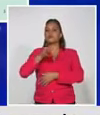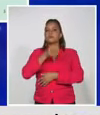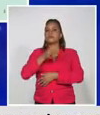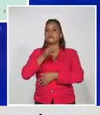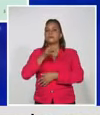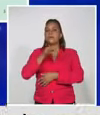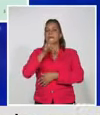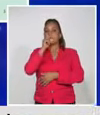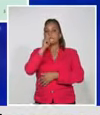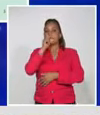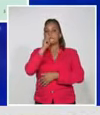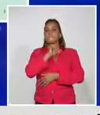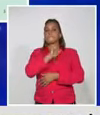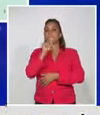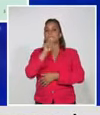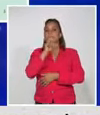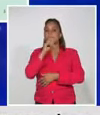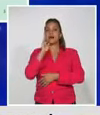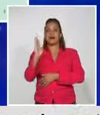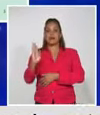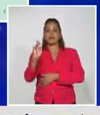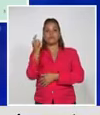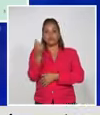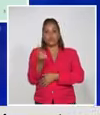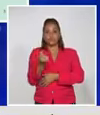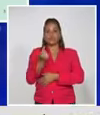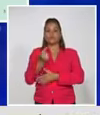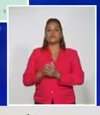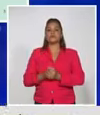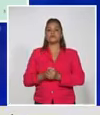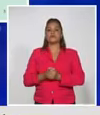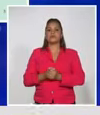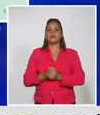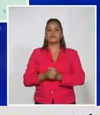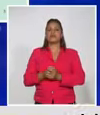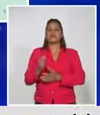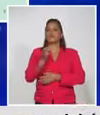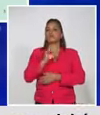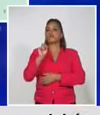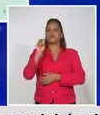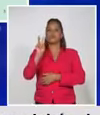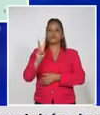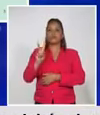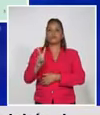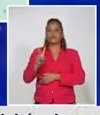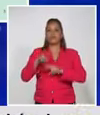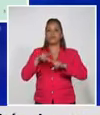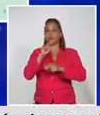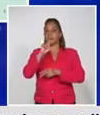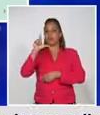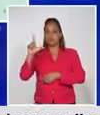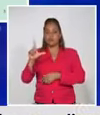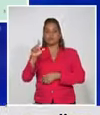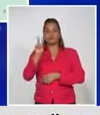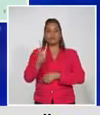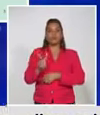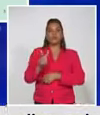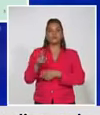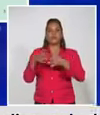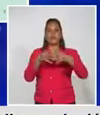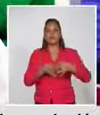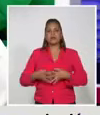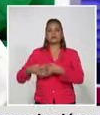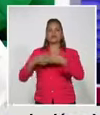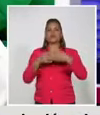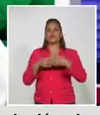1 y el municipio de Holguín 2, viajeros cubanos procedentes de Rusia 2 y de Estados Unidos